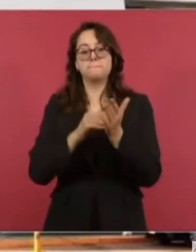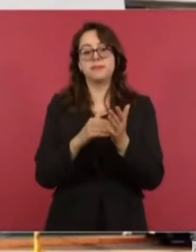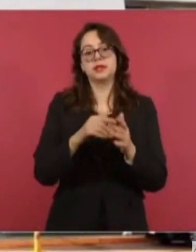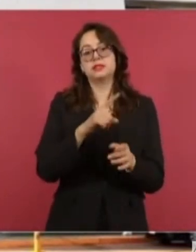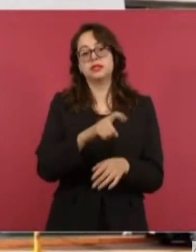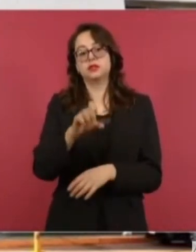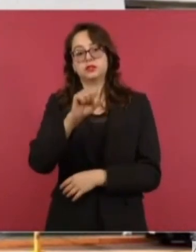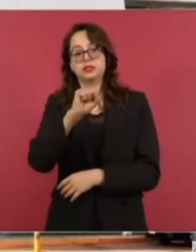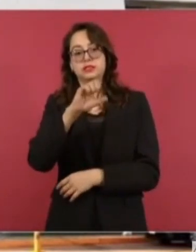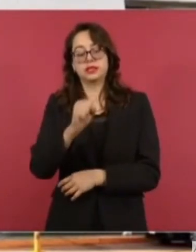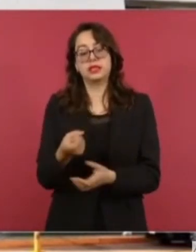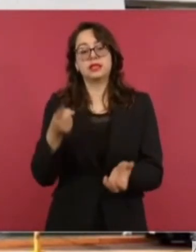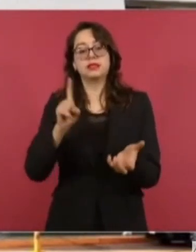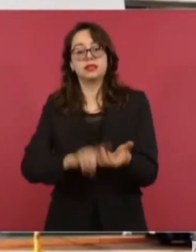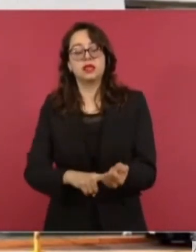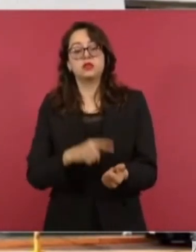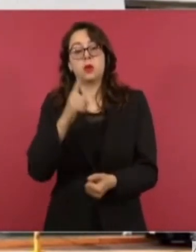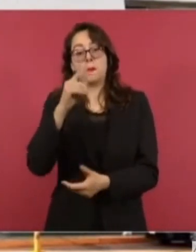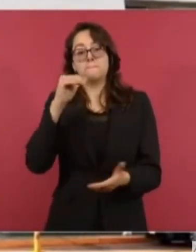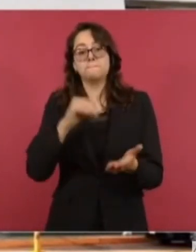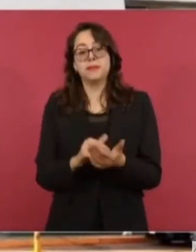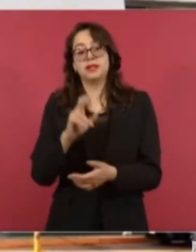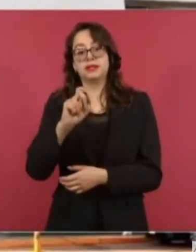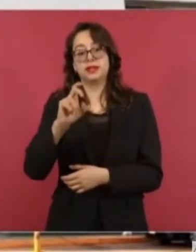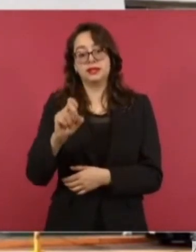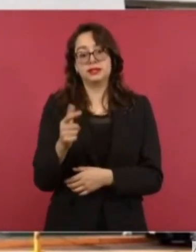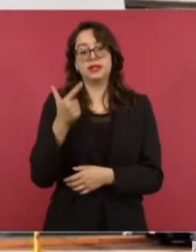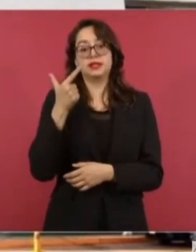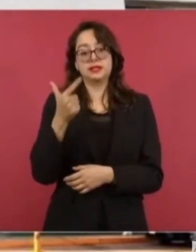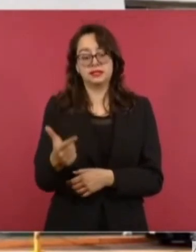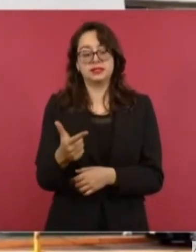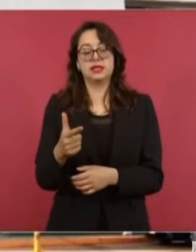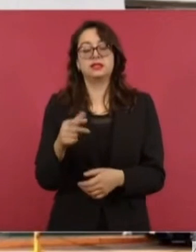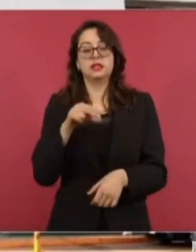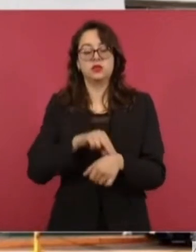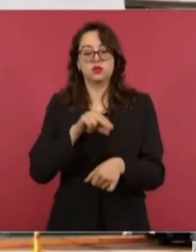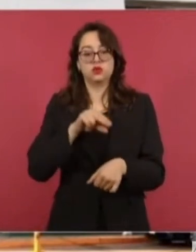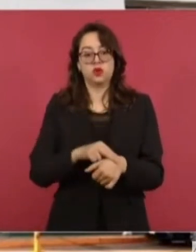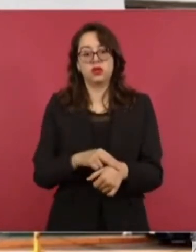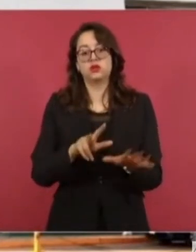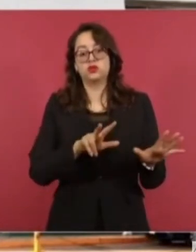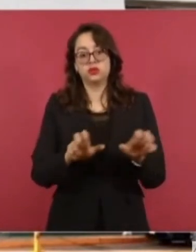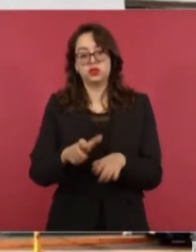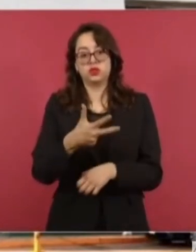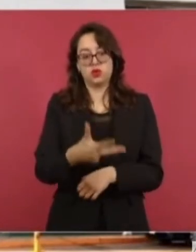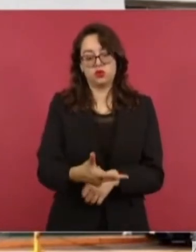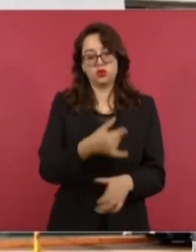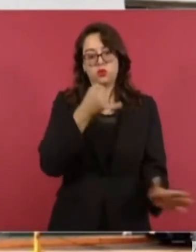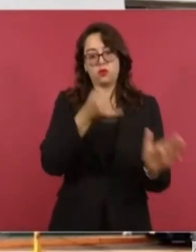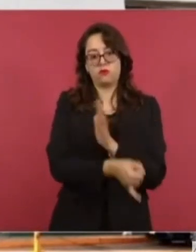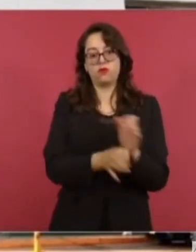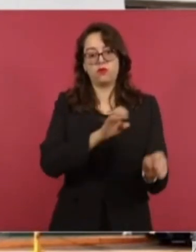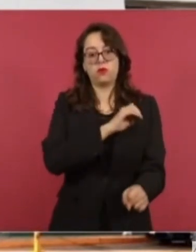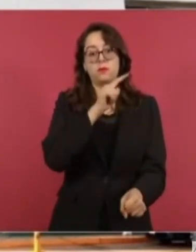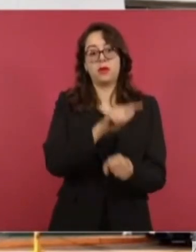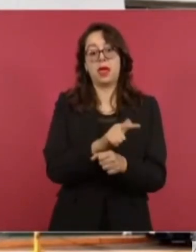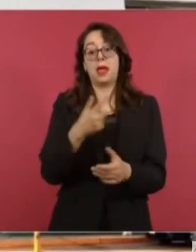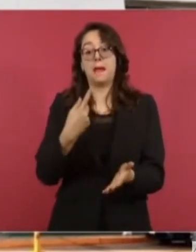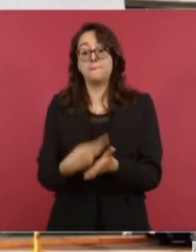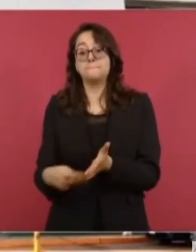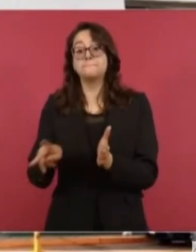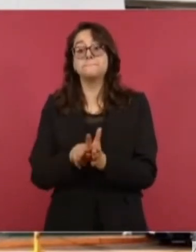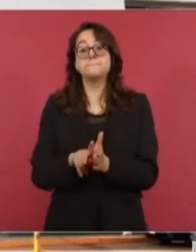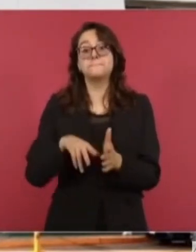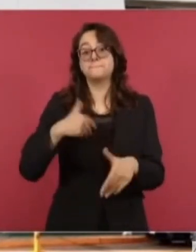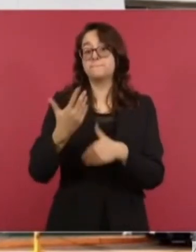1,037 médicos, de los cuales 408 son especialistas. San Luis Potosí iniciará también su proceso de basificación para llegar